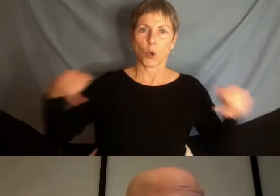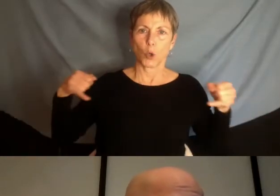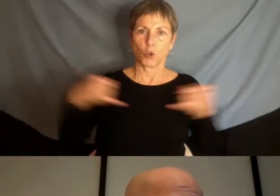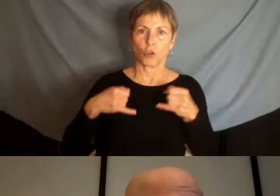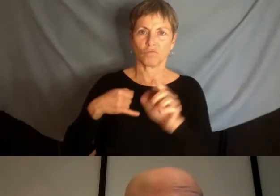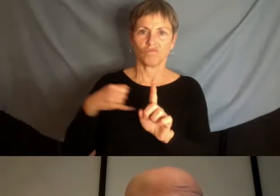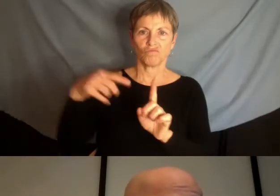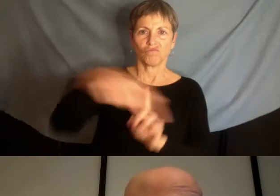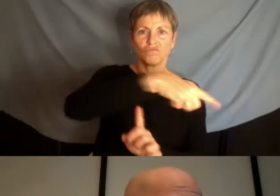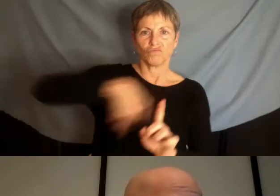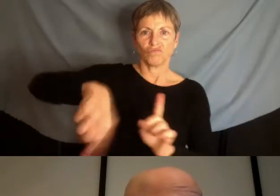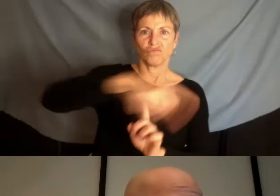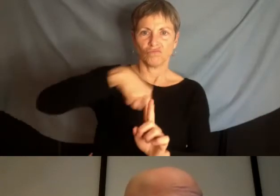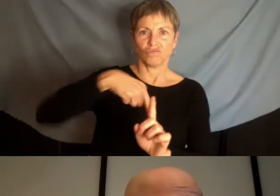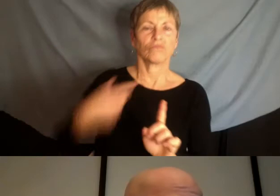ciertas fronteras.